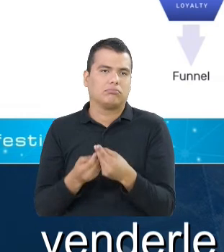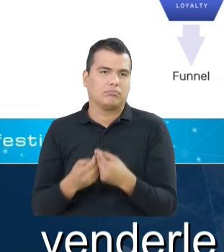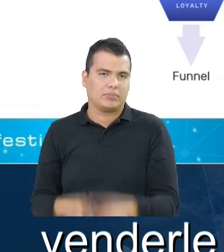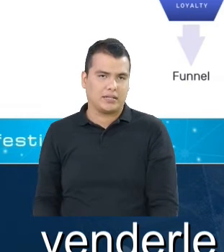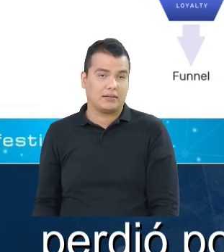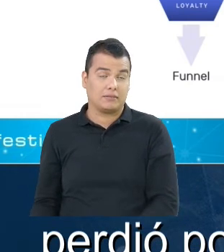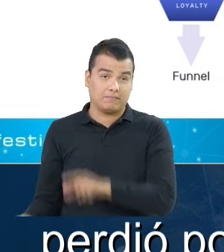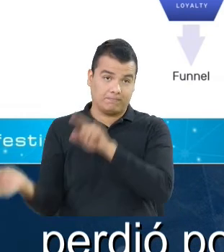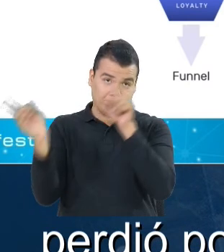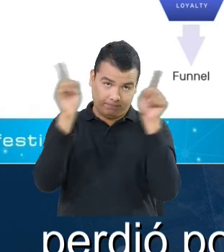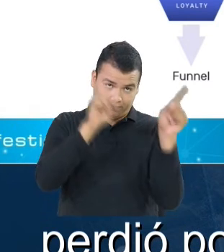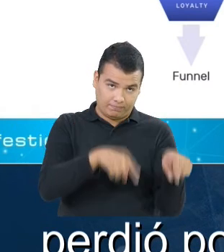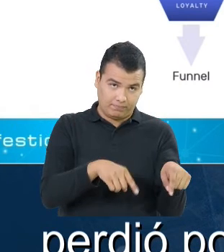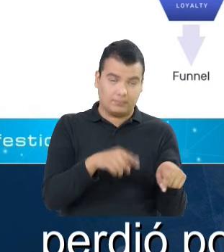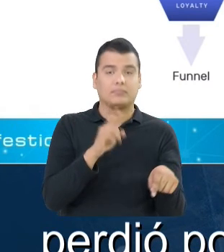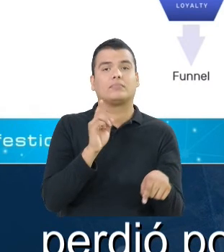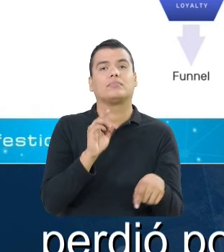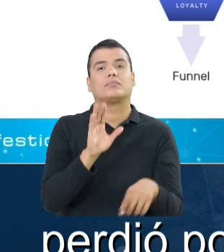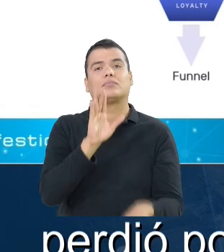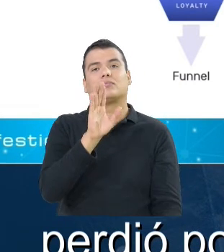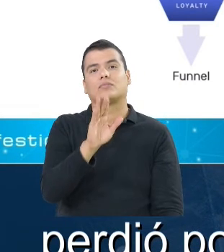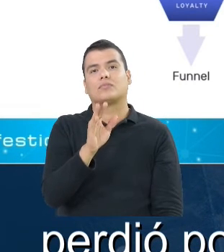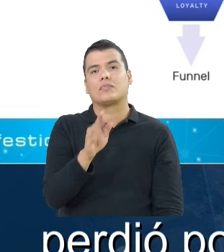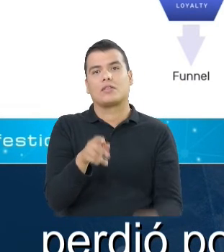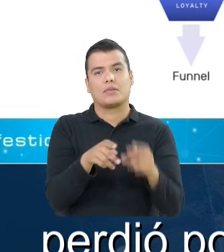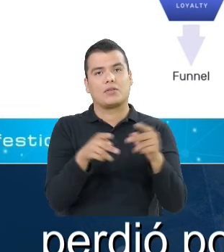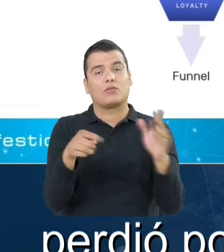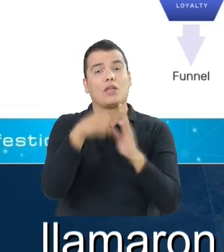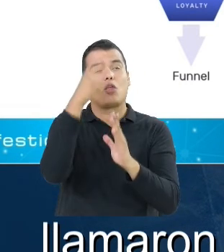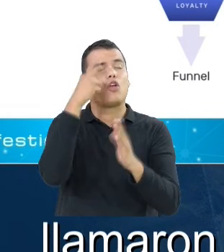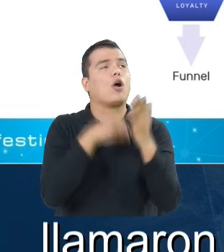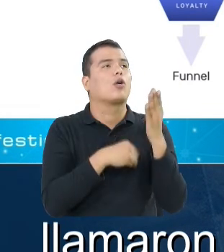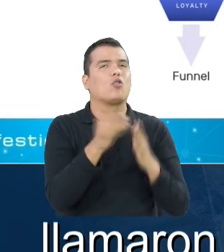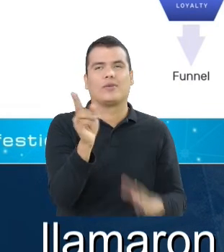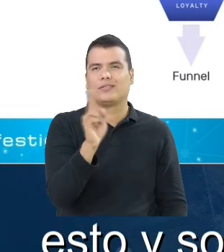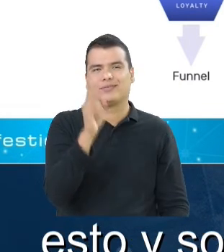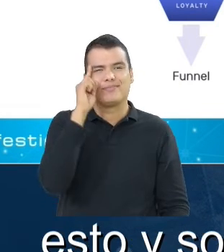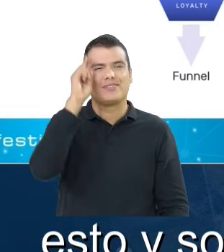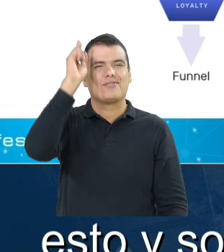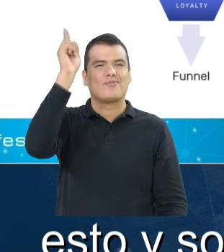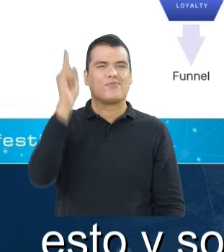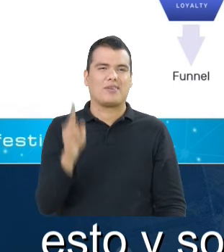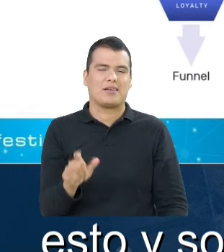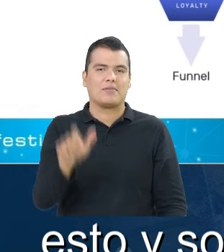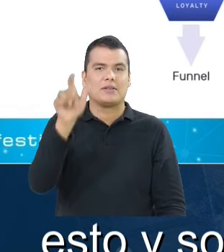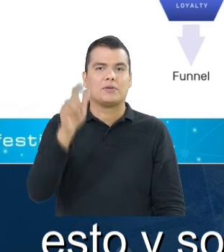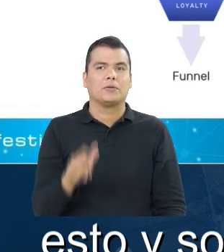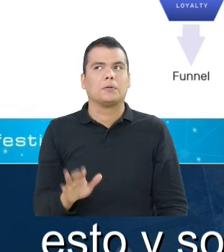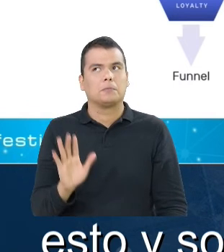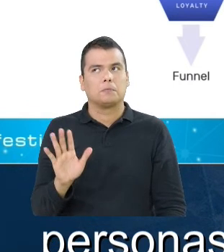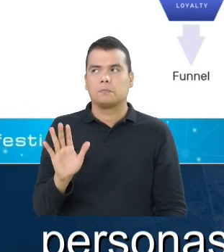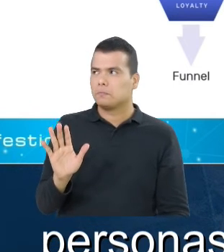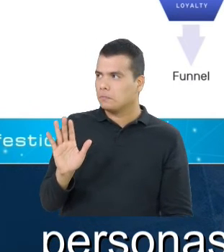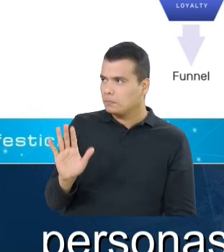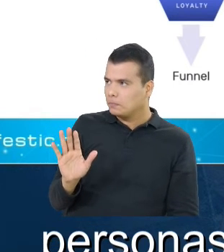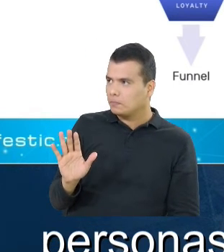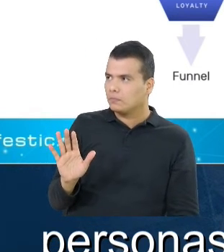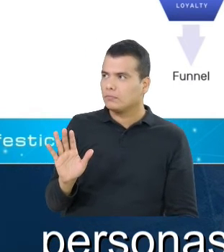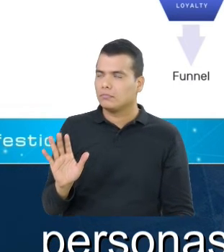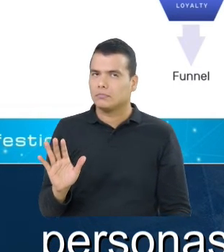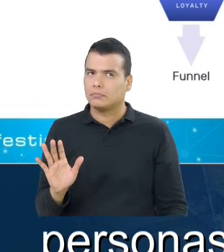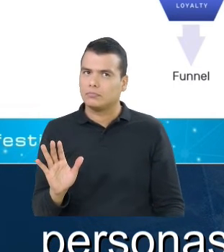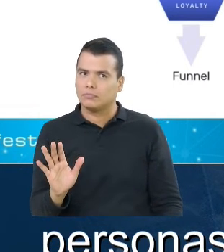venta soluciona esto y soluciona el hecho de que las personas no compran de una porque hace que la persona pase con cada uno de los estados